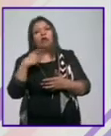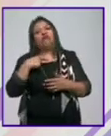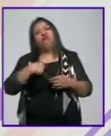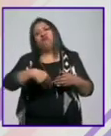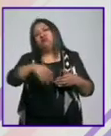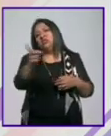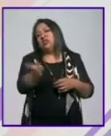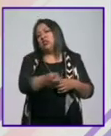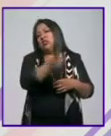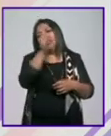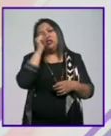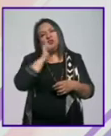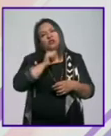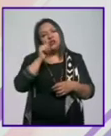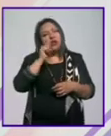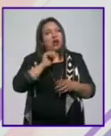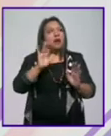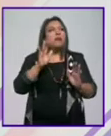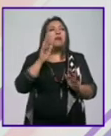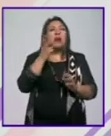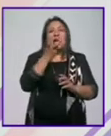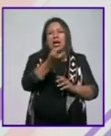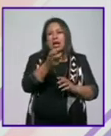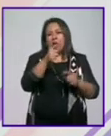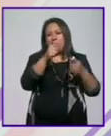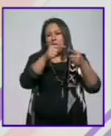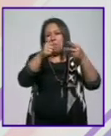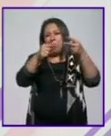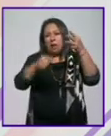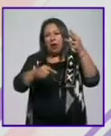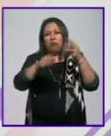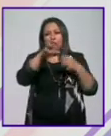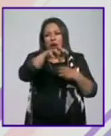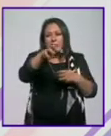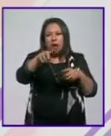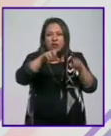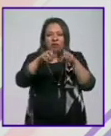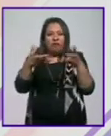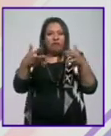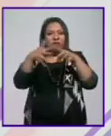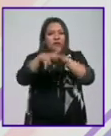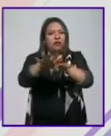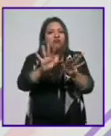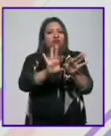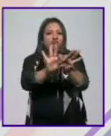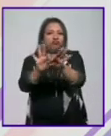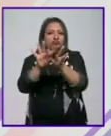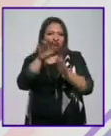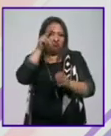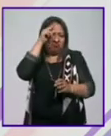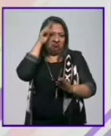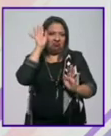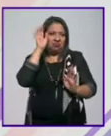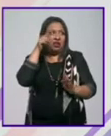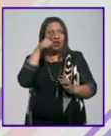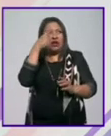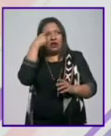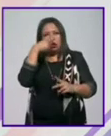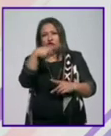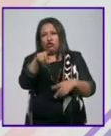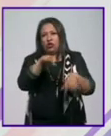que él, digamos, ha asido todos estos intereses de una manera muy inteligente, y creo que todo lo que él